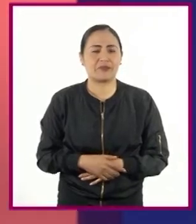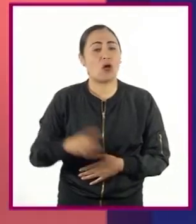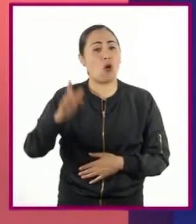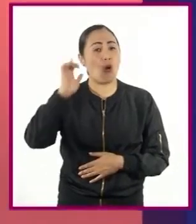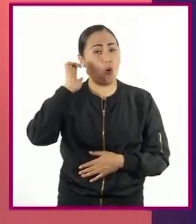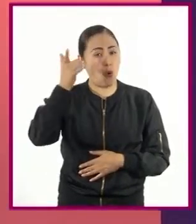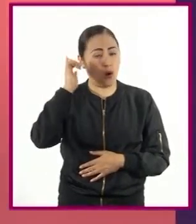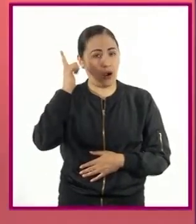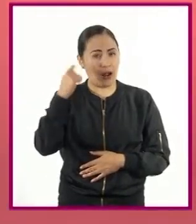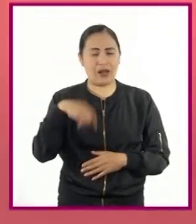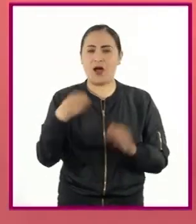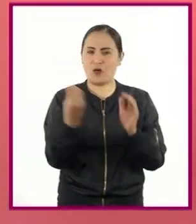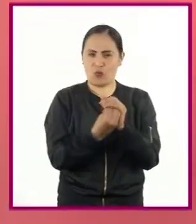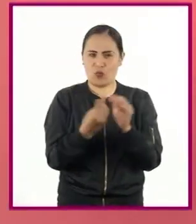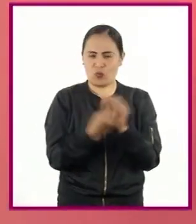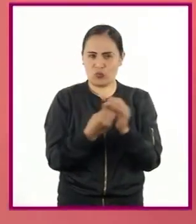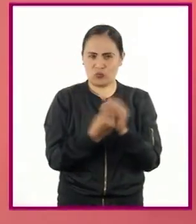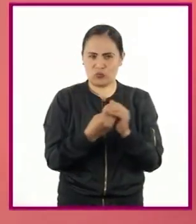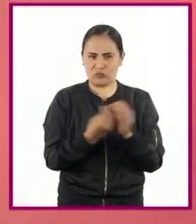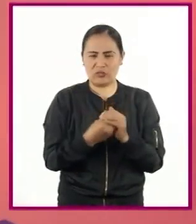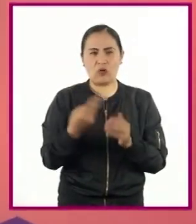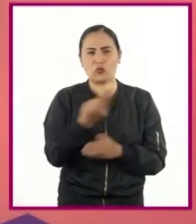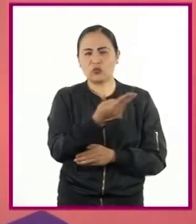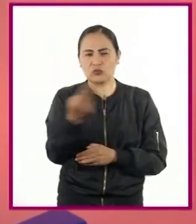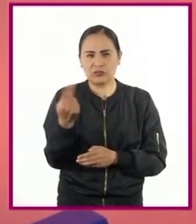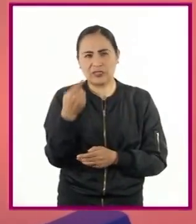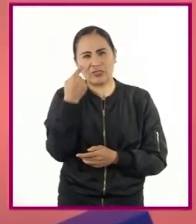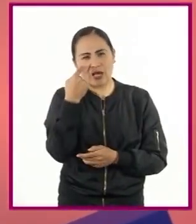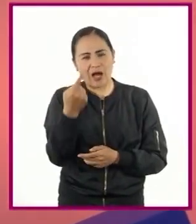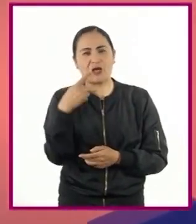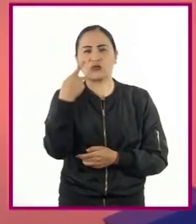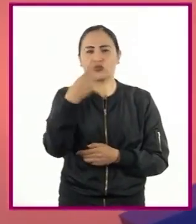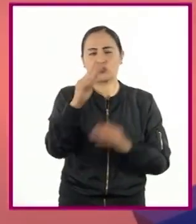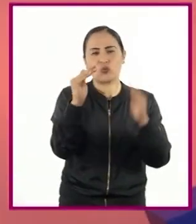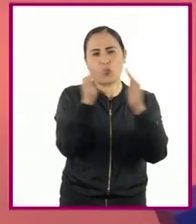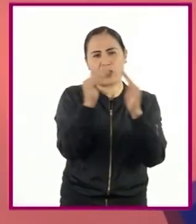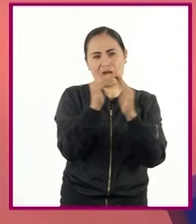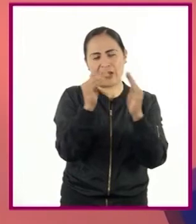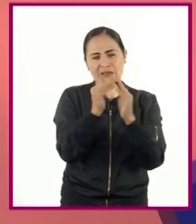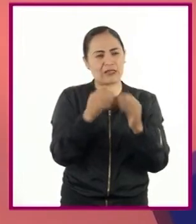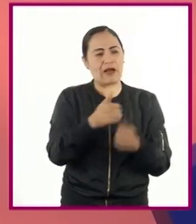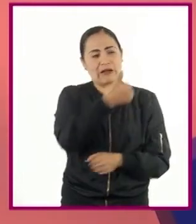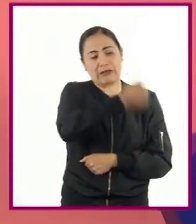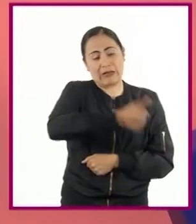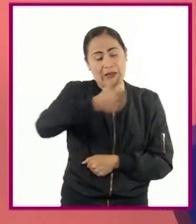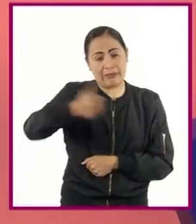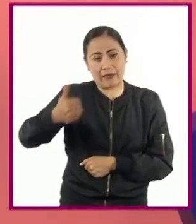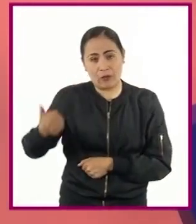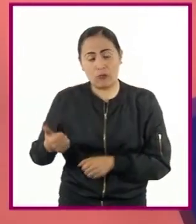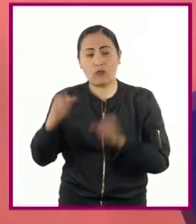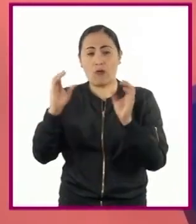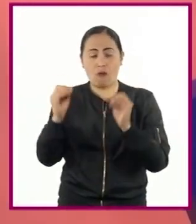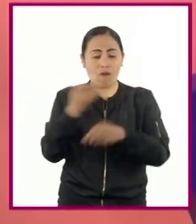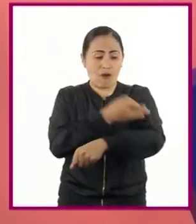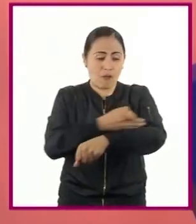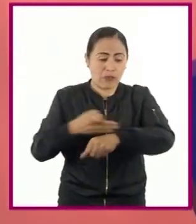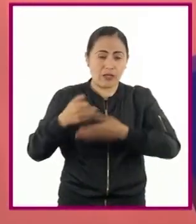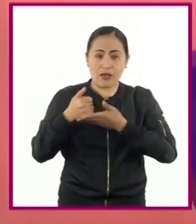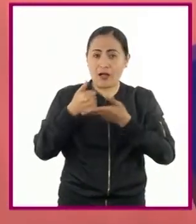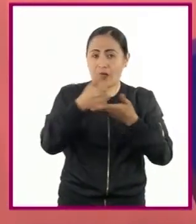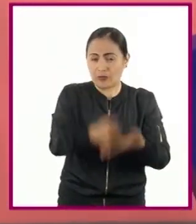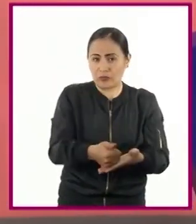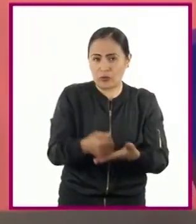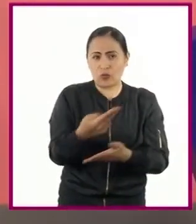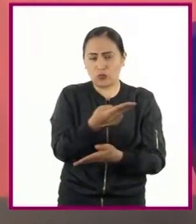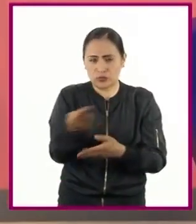Esperamos que esta sesión les haya dado elementos para que en casa, ya sea de manera individual o con la ayuda de su familia, realicen la